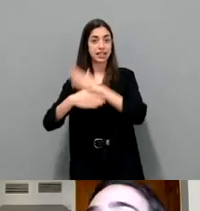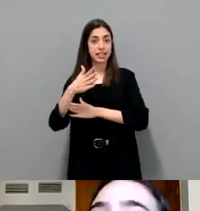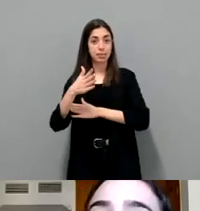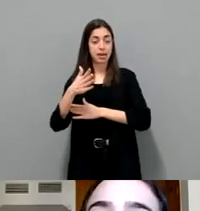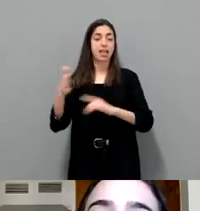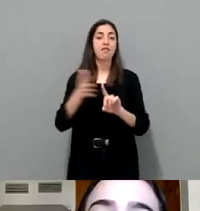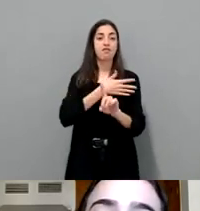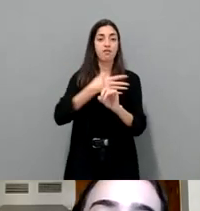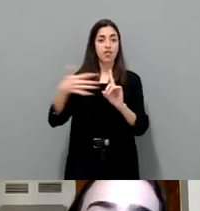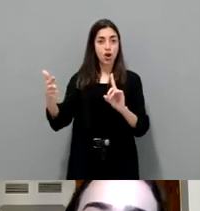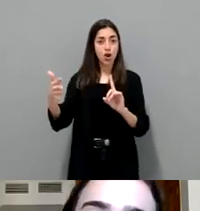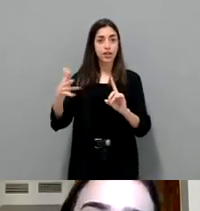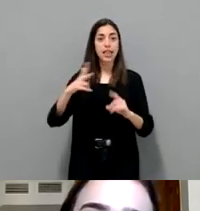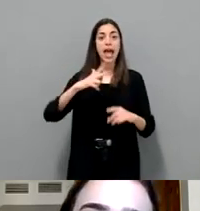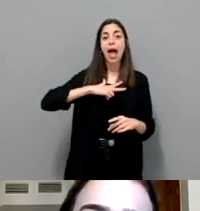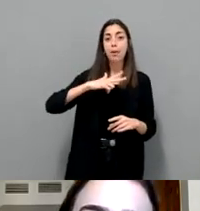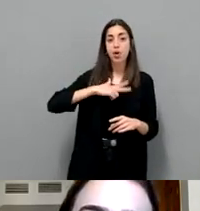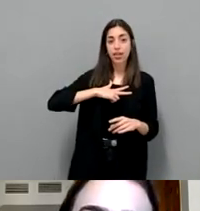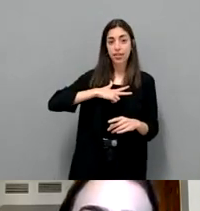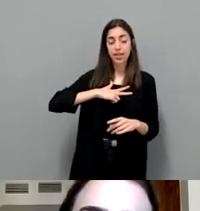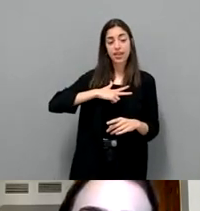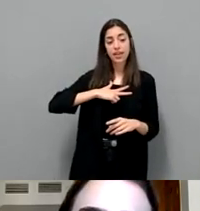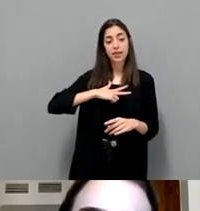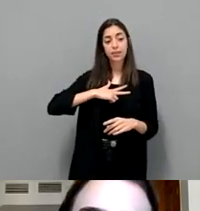violencia, a las abogacías, a